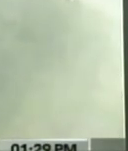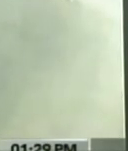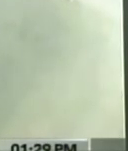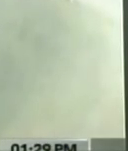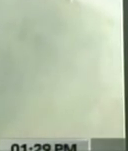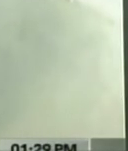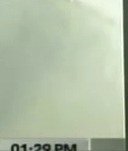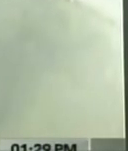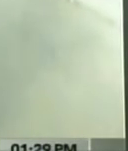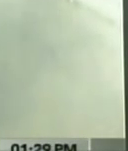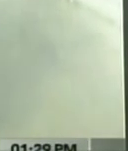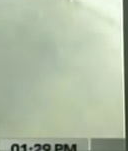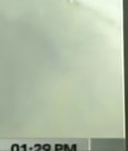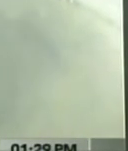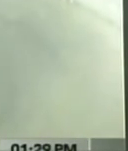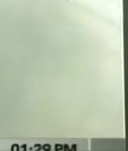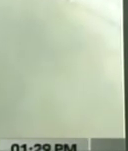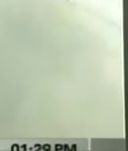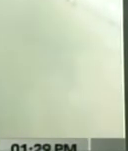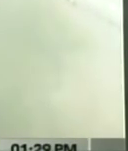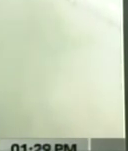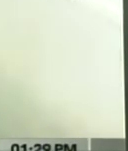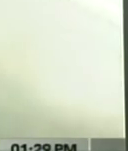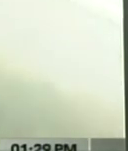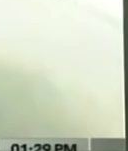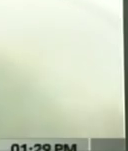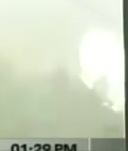Una primera persona corriendo.